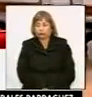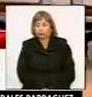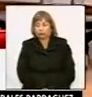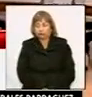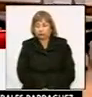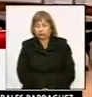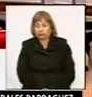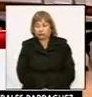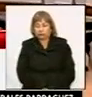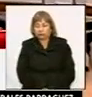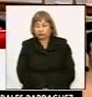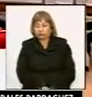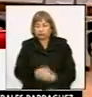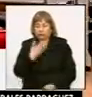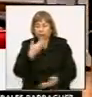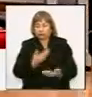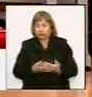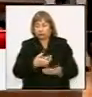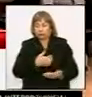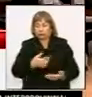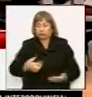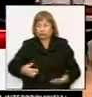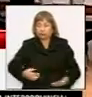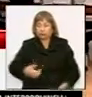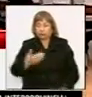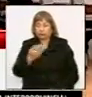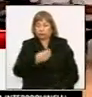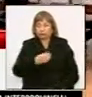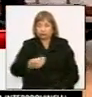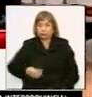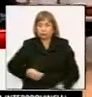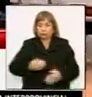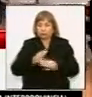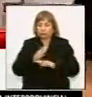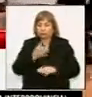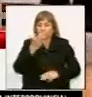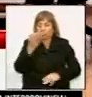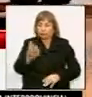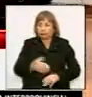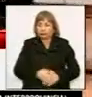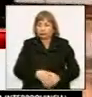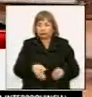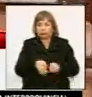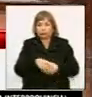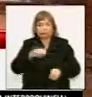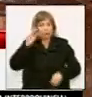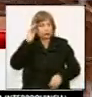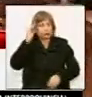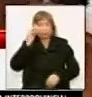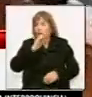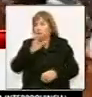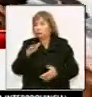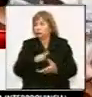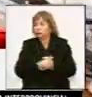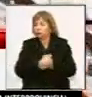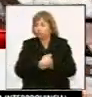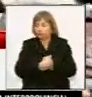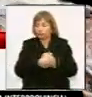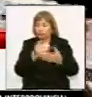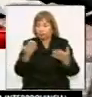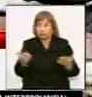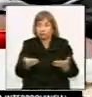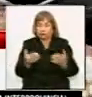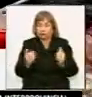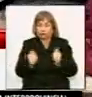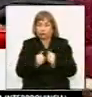Muchas gracias, presidente. Quiero saludar a la ministra a través suyo y también saludar a mis compañeros, colegas que se encuentran aquí en este